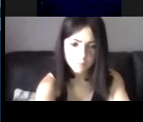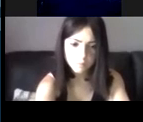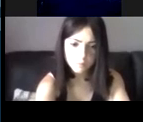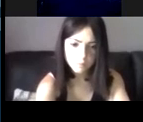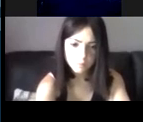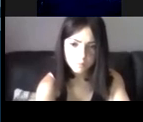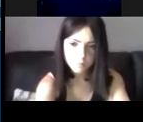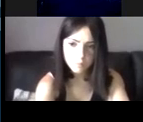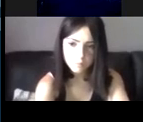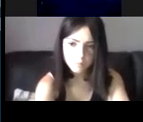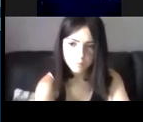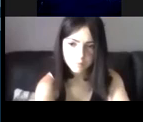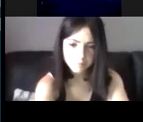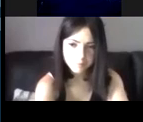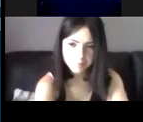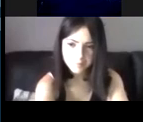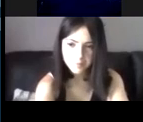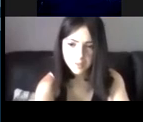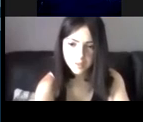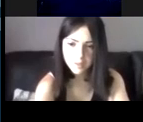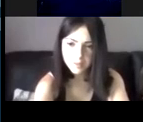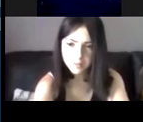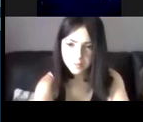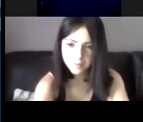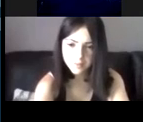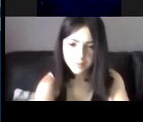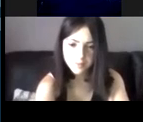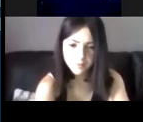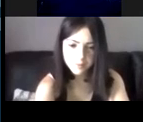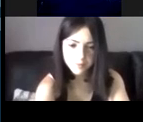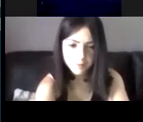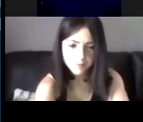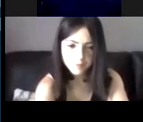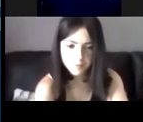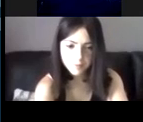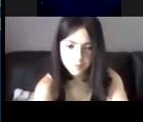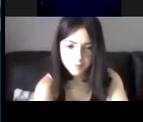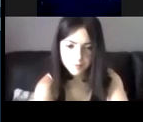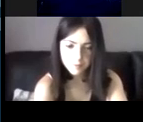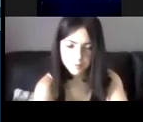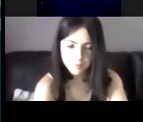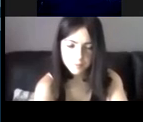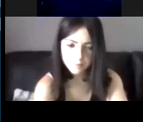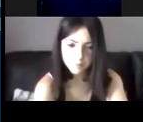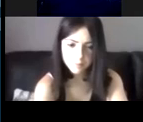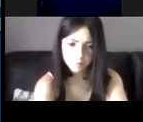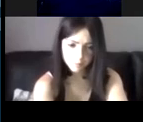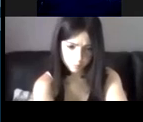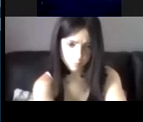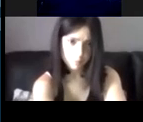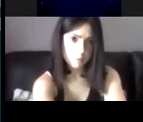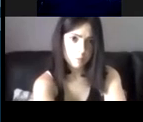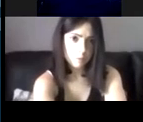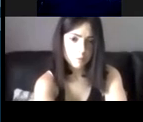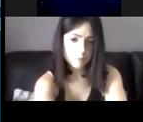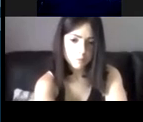ciertos aquellos que ya tienen un punto para este trabajo del BookTuber ¿ya? Y también de la prueba de unidad porque si la prueba de